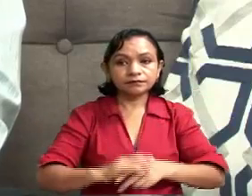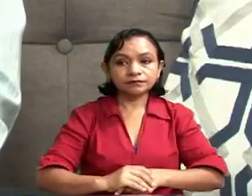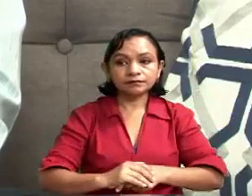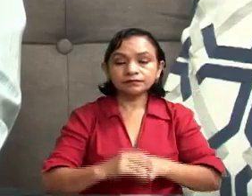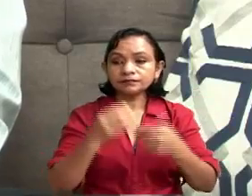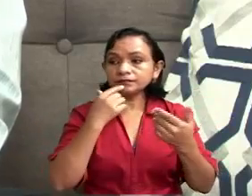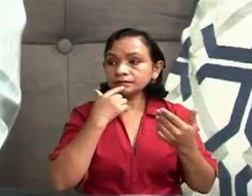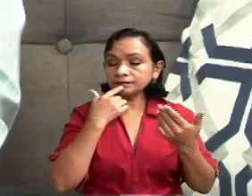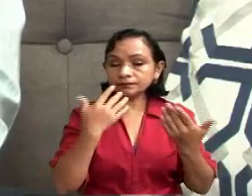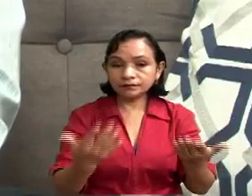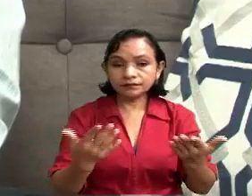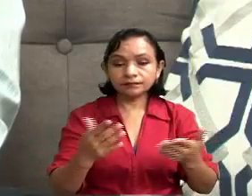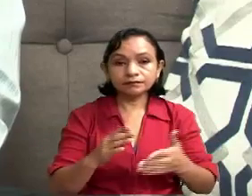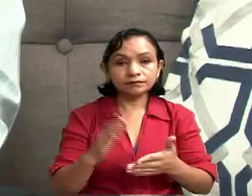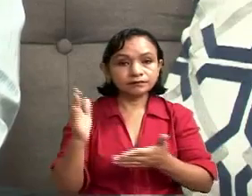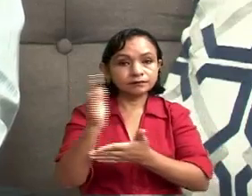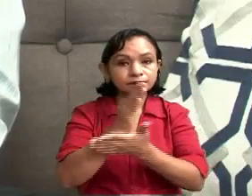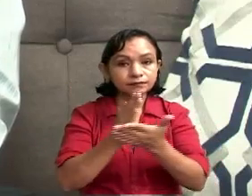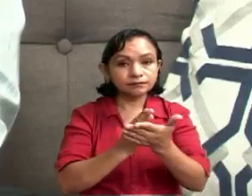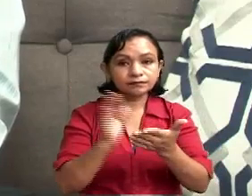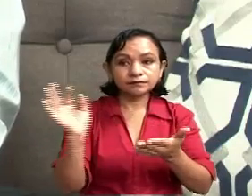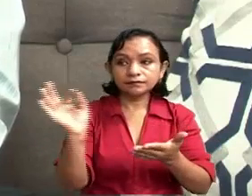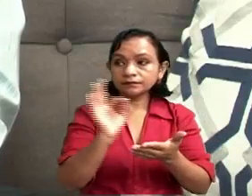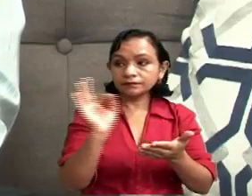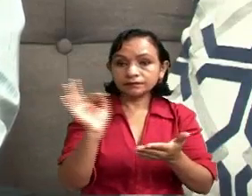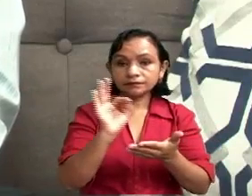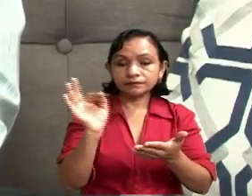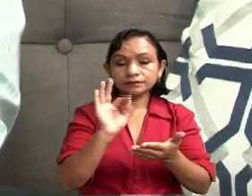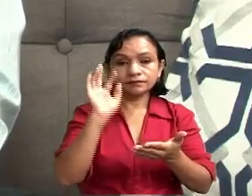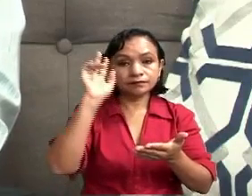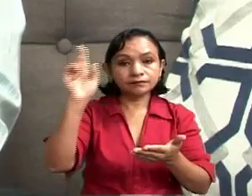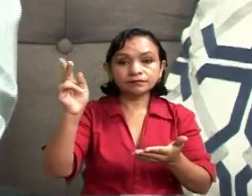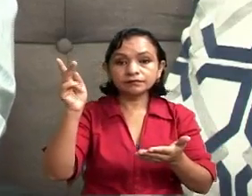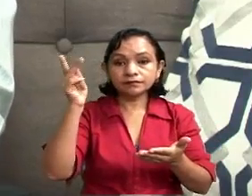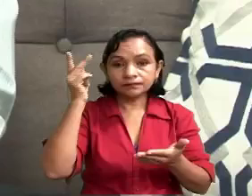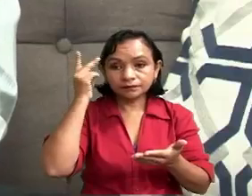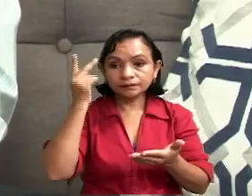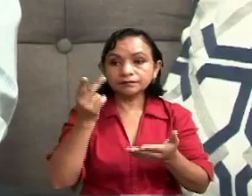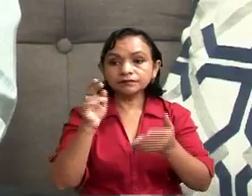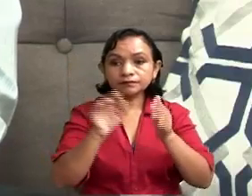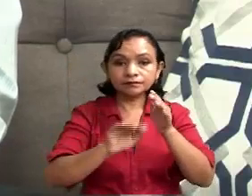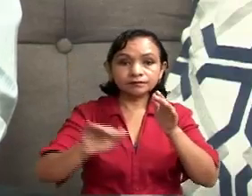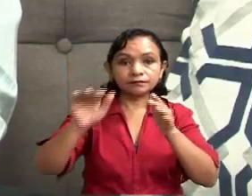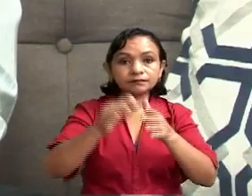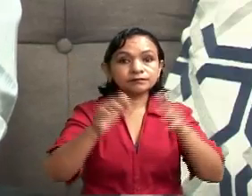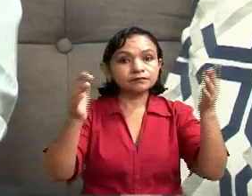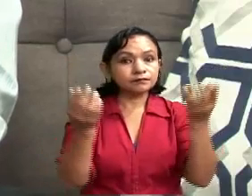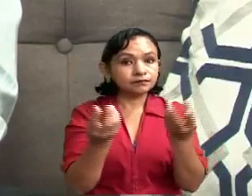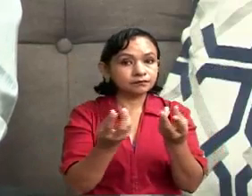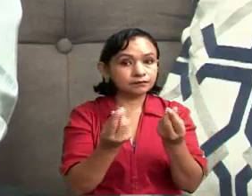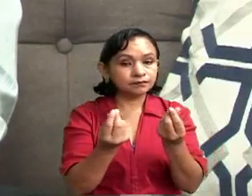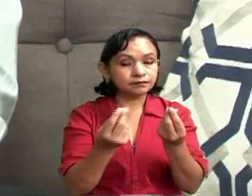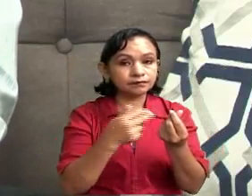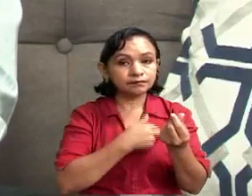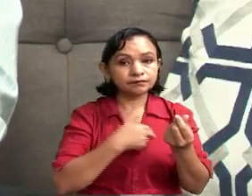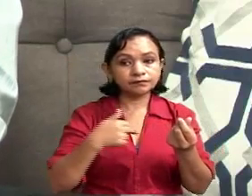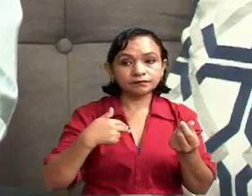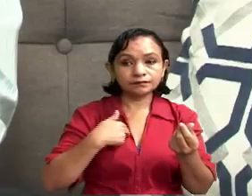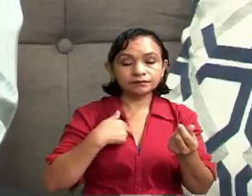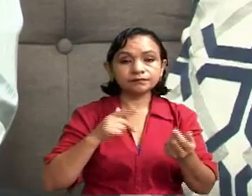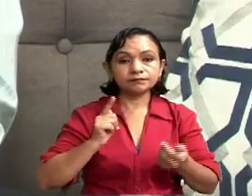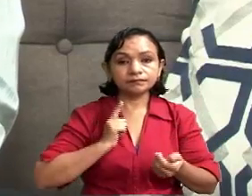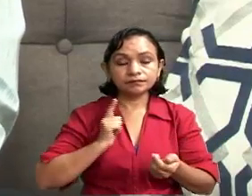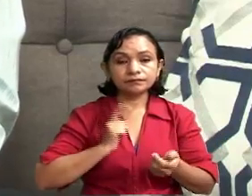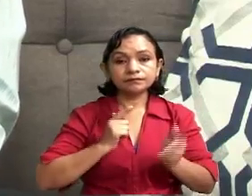por algunas medidas de política macroeconómica que se han venido tomando.